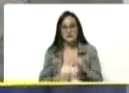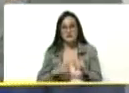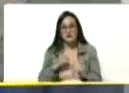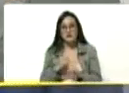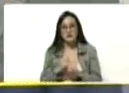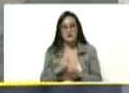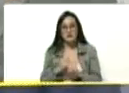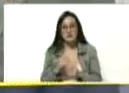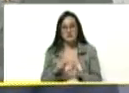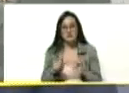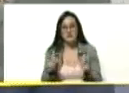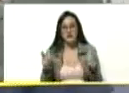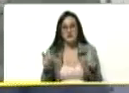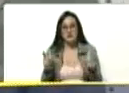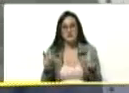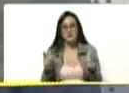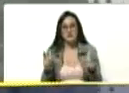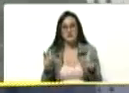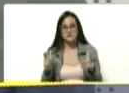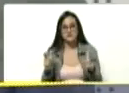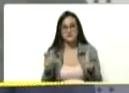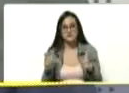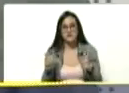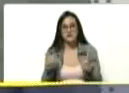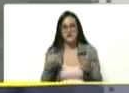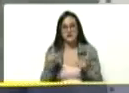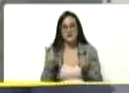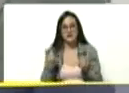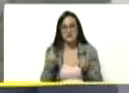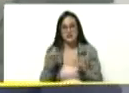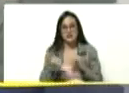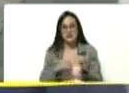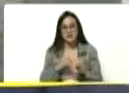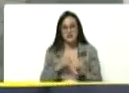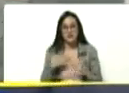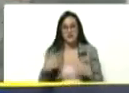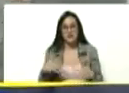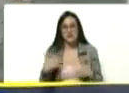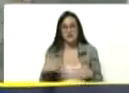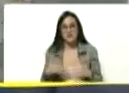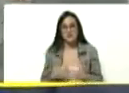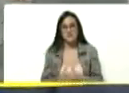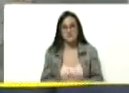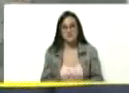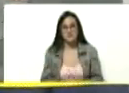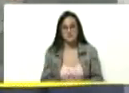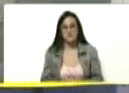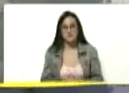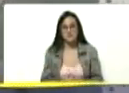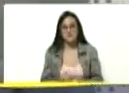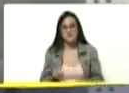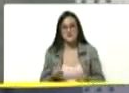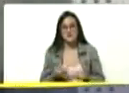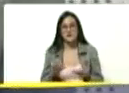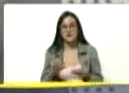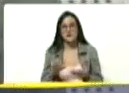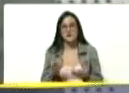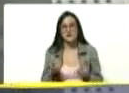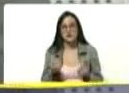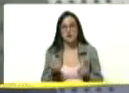y la intensificación constante de las tensiones internacionales, resulting in inflated costs, que dan lugar a costos